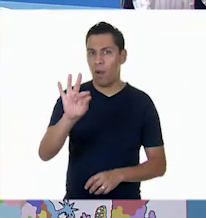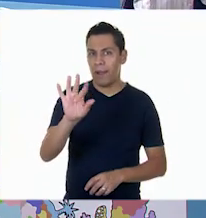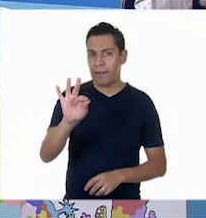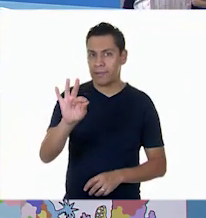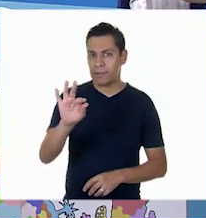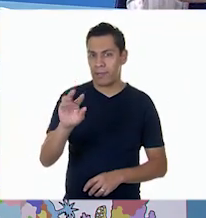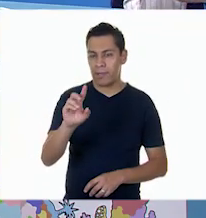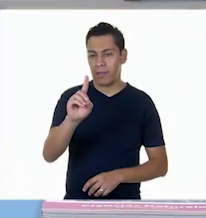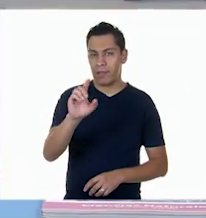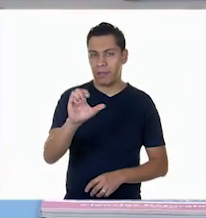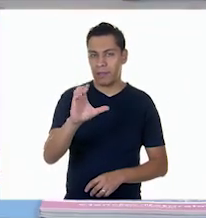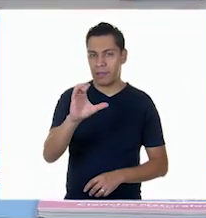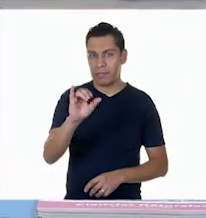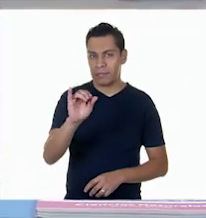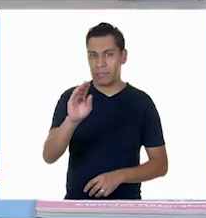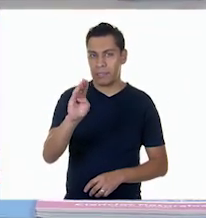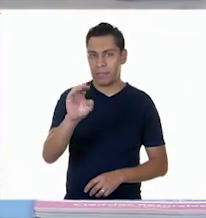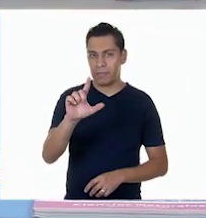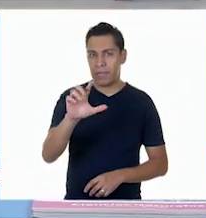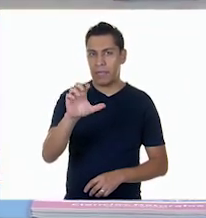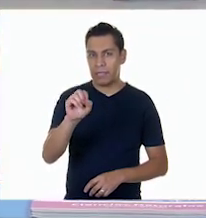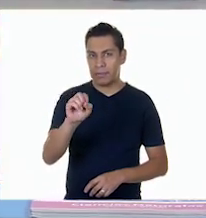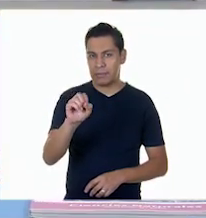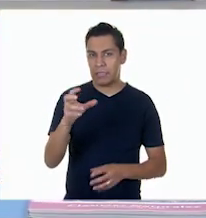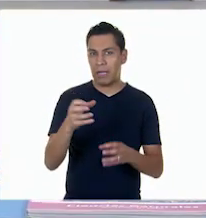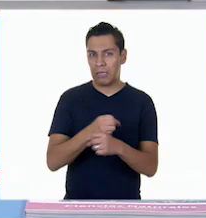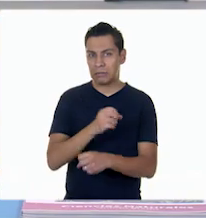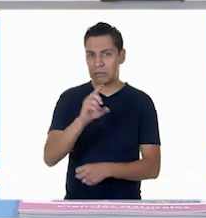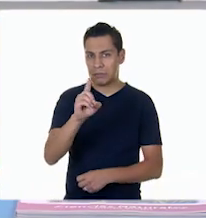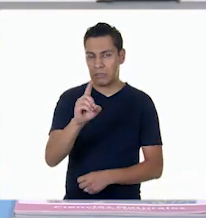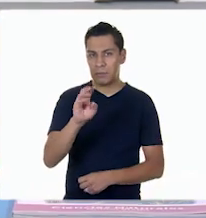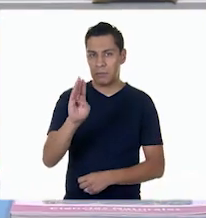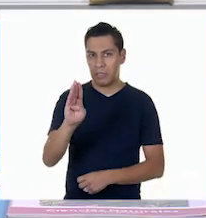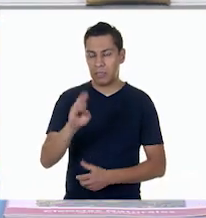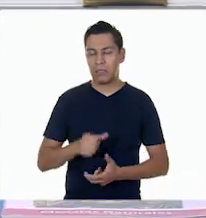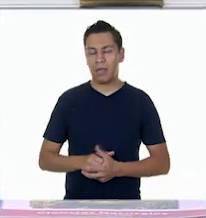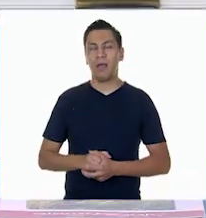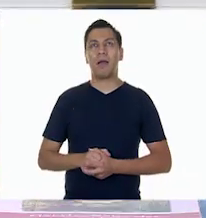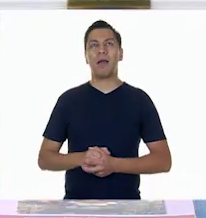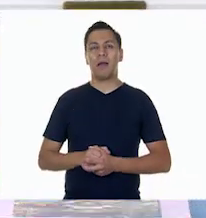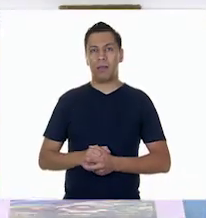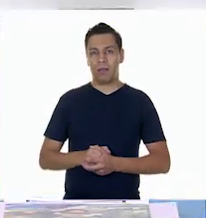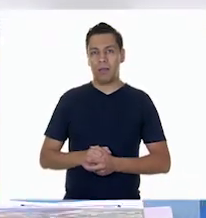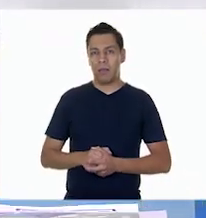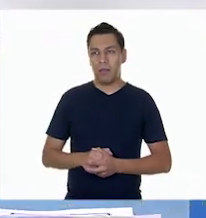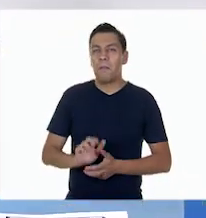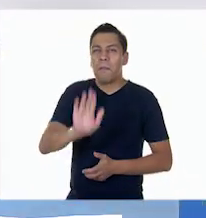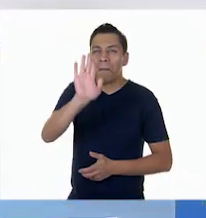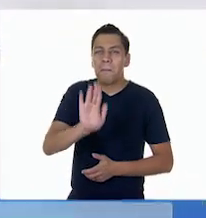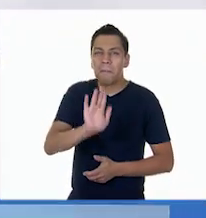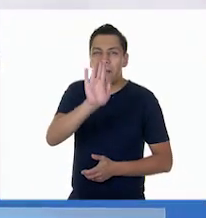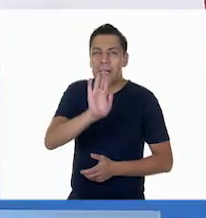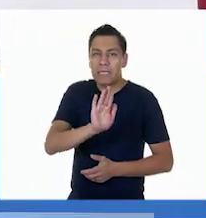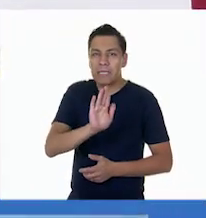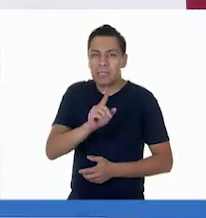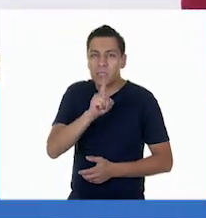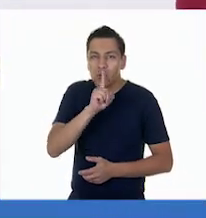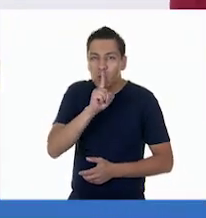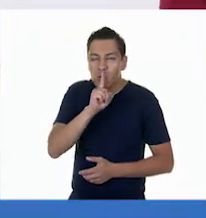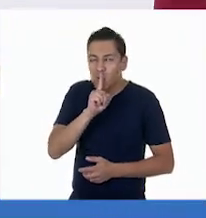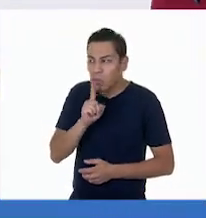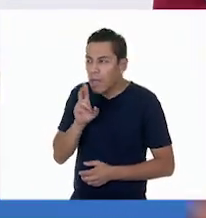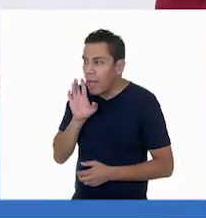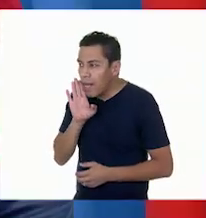Como cuando en plena clase le pides a tu compañero de banca en la escuela, oye, préstame un